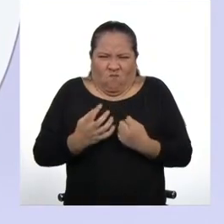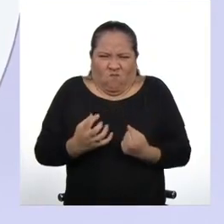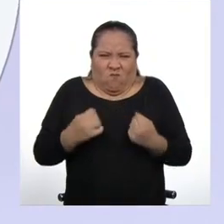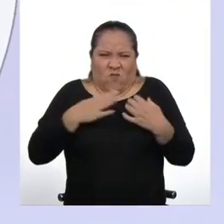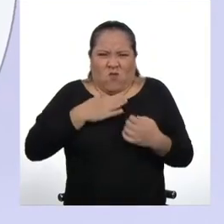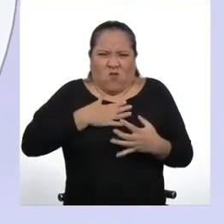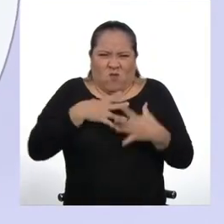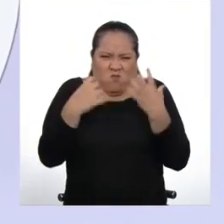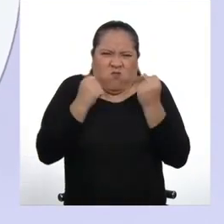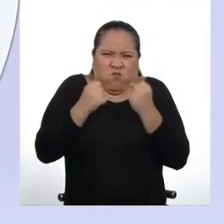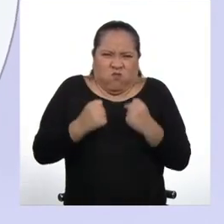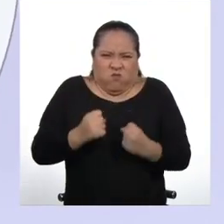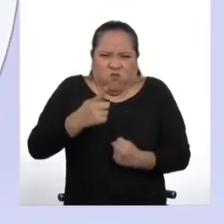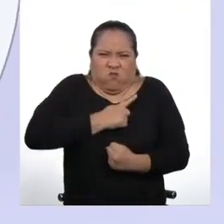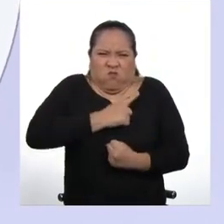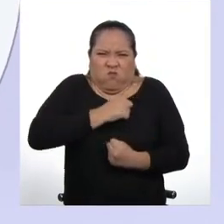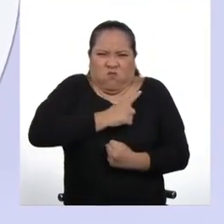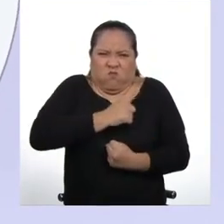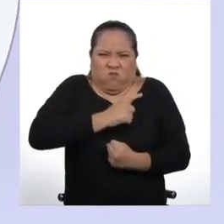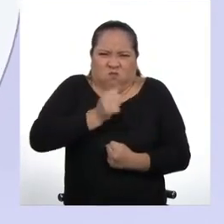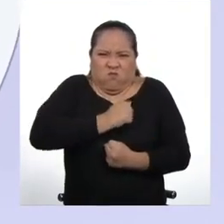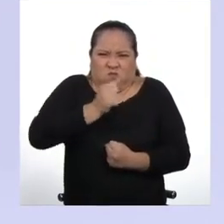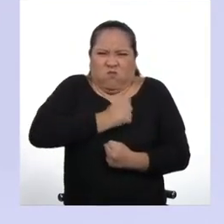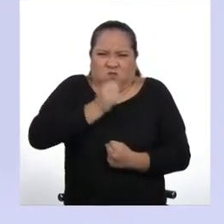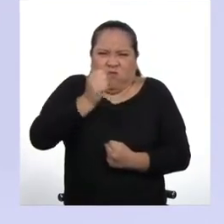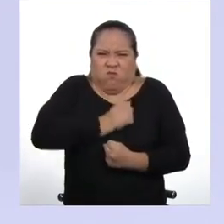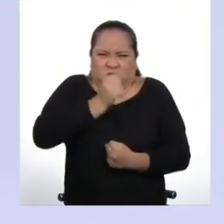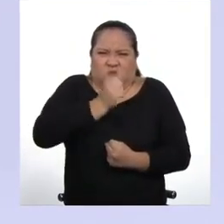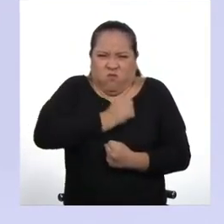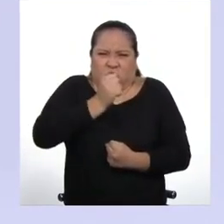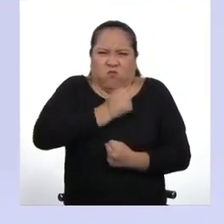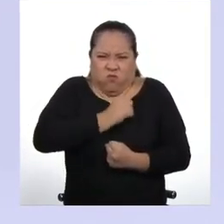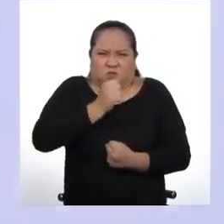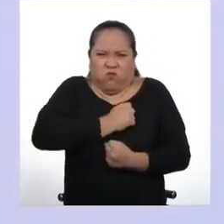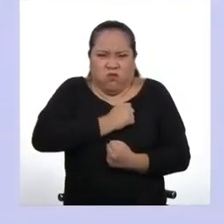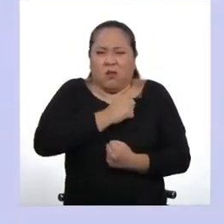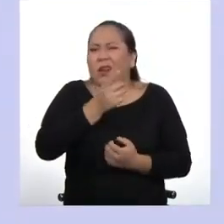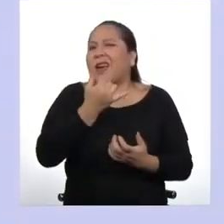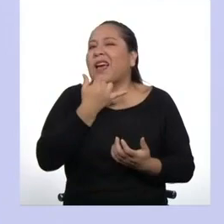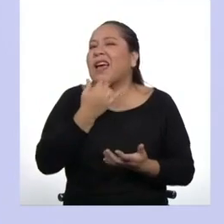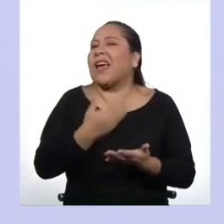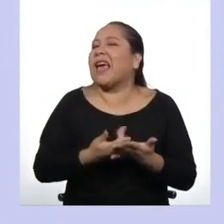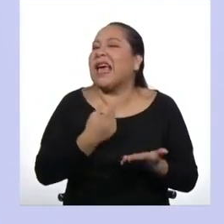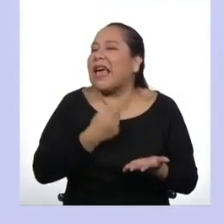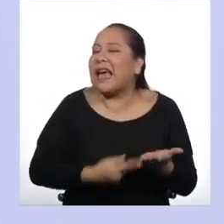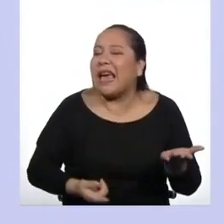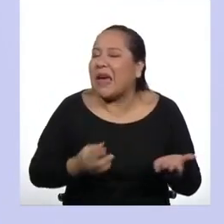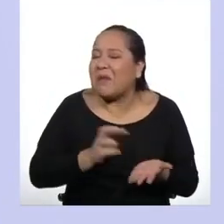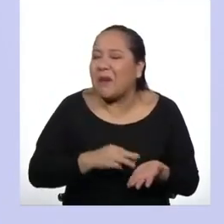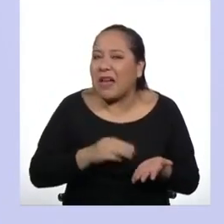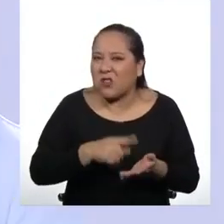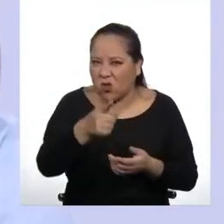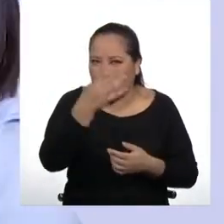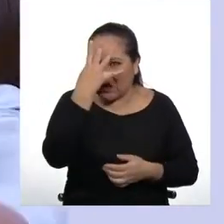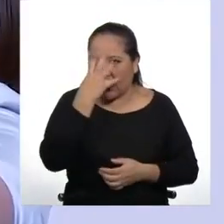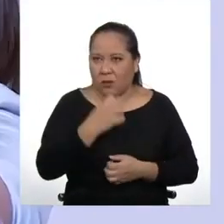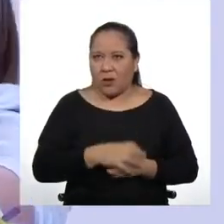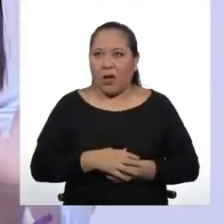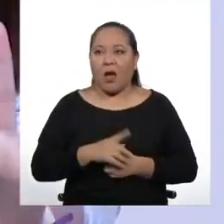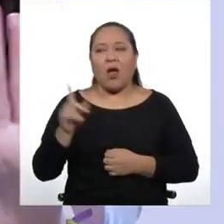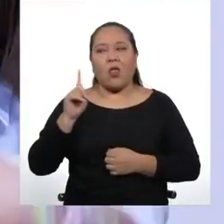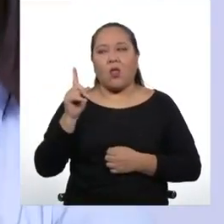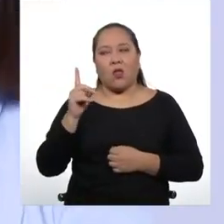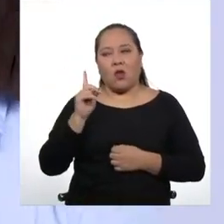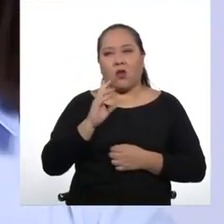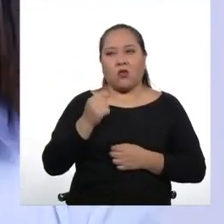pone tenso, se acelera el ritmo de tu corazón. ¿Qué más te ocurre cuando estás molesta o molesto?